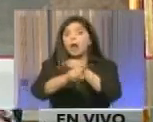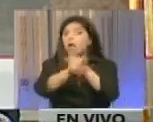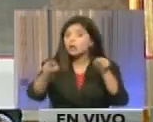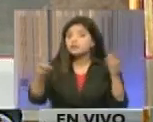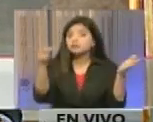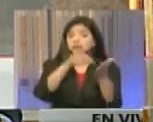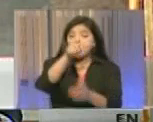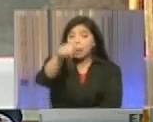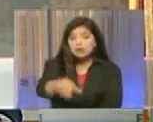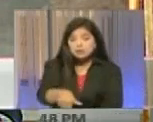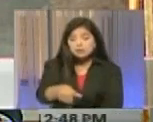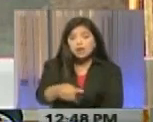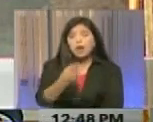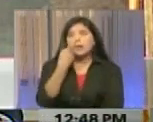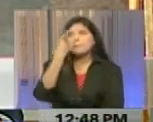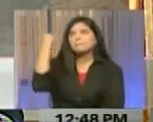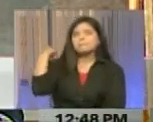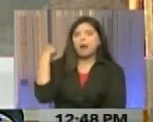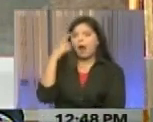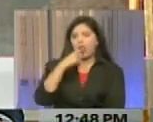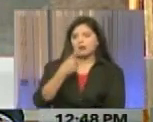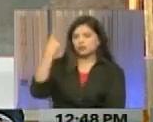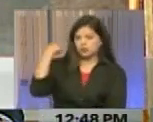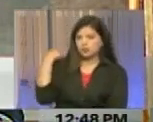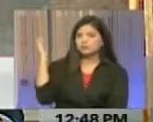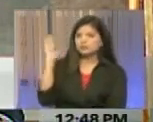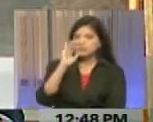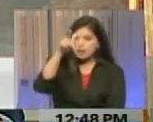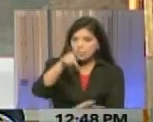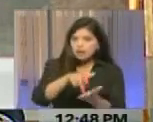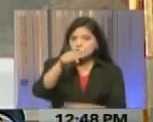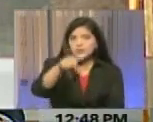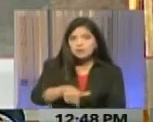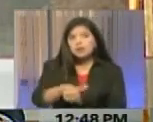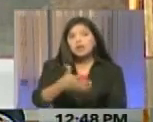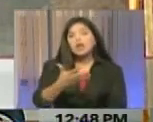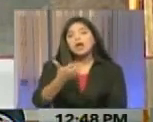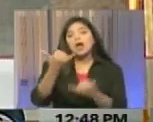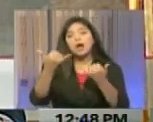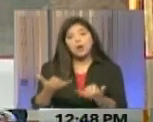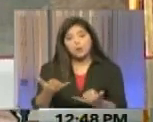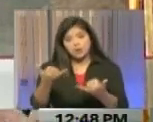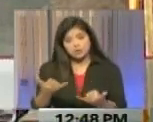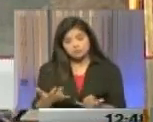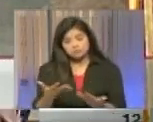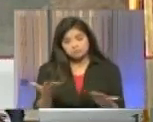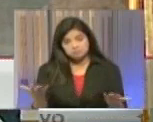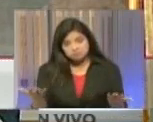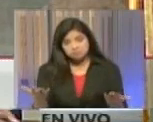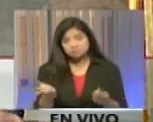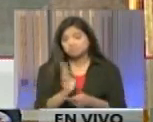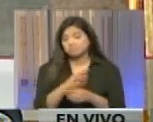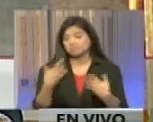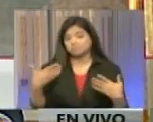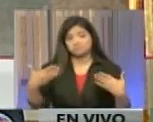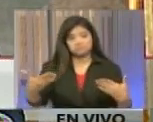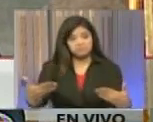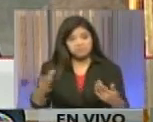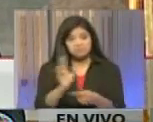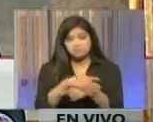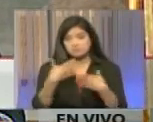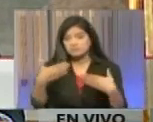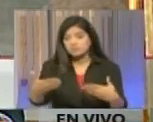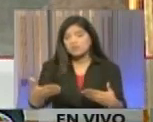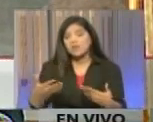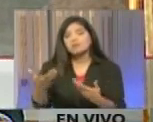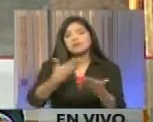aquí el pasado año y estamos acelerando medidas